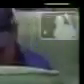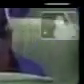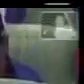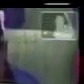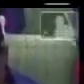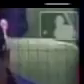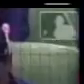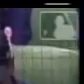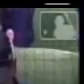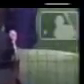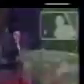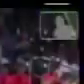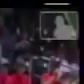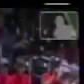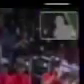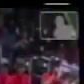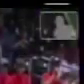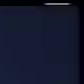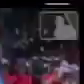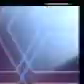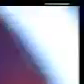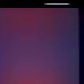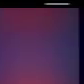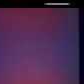de los 21 años.